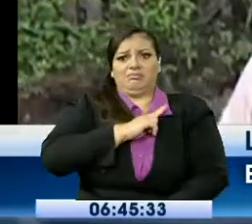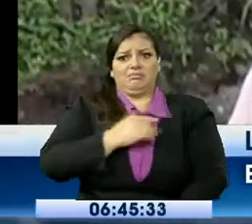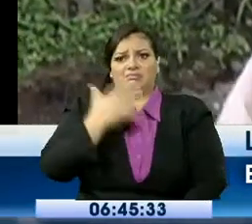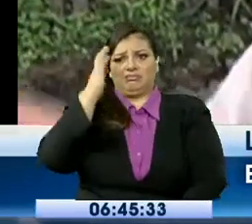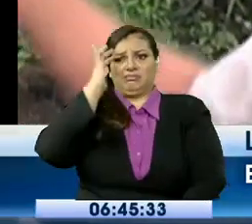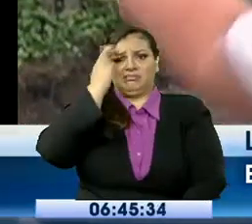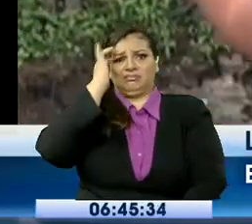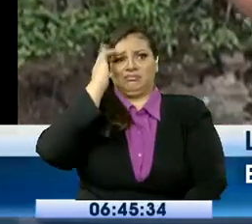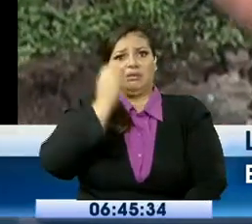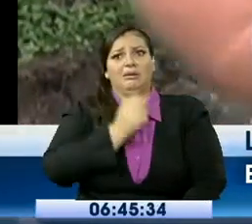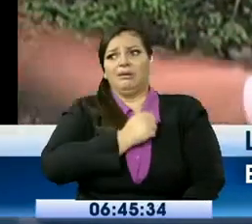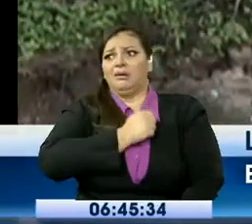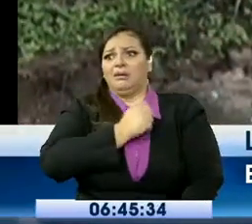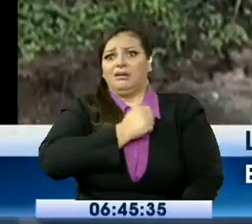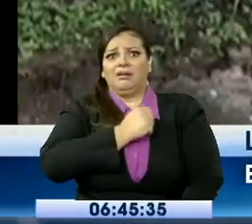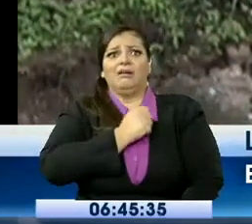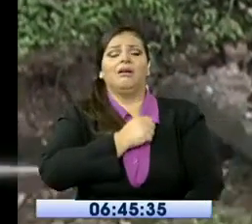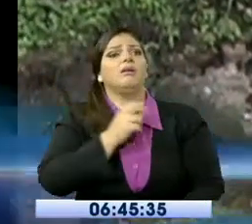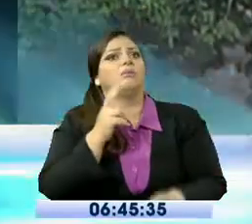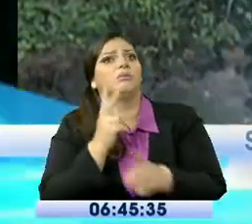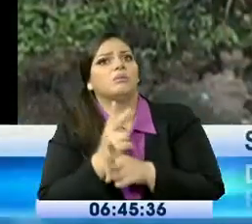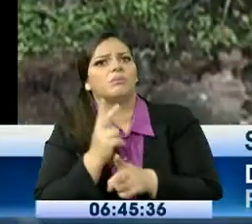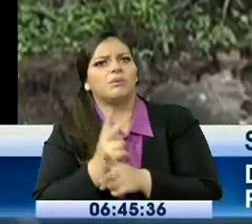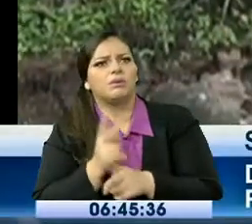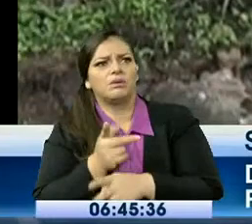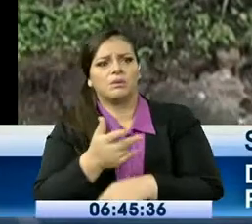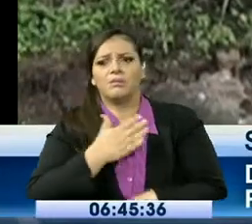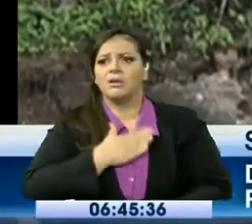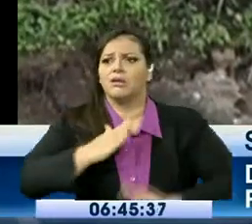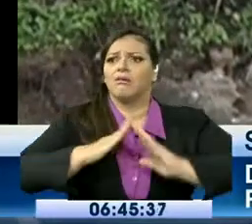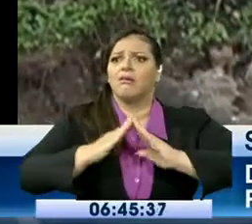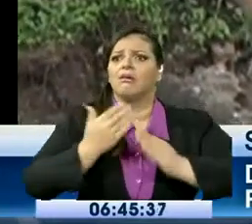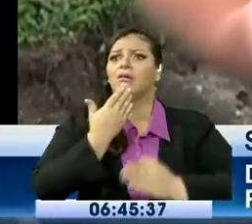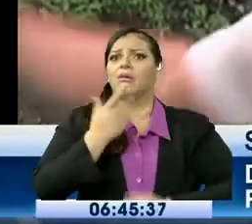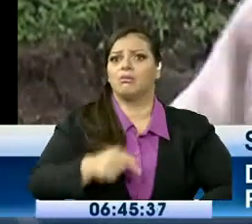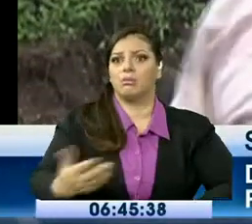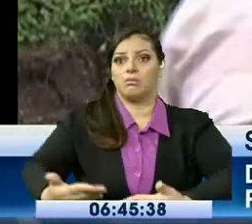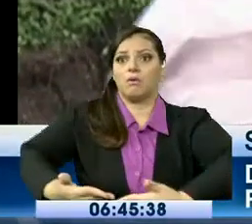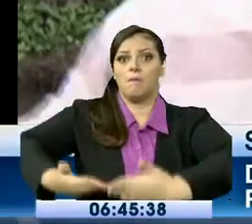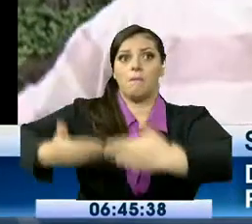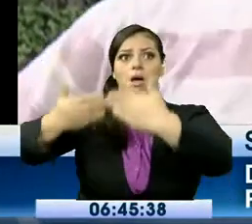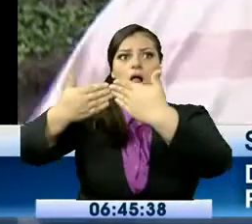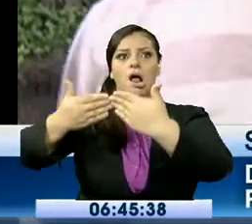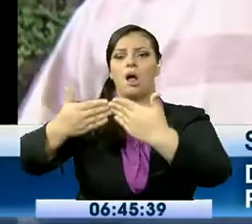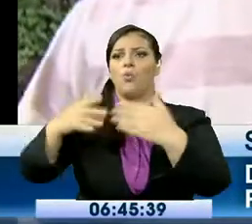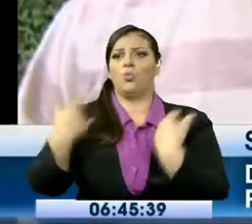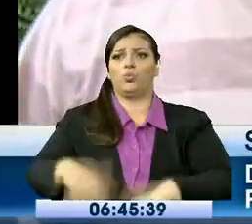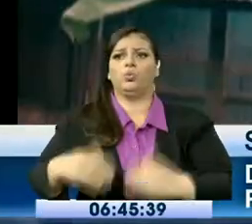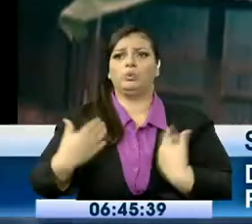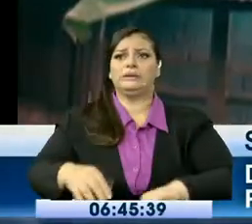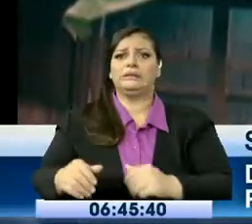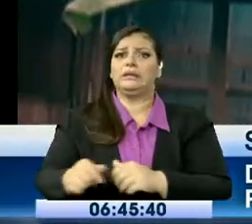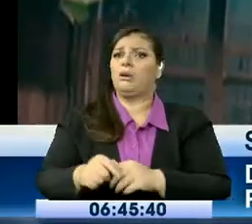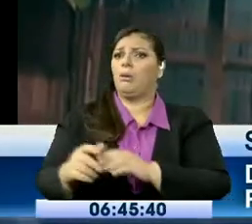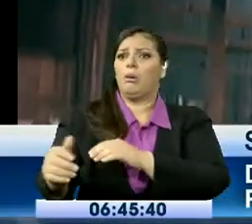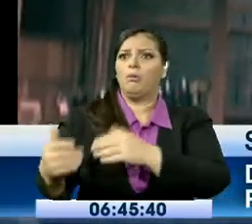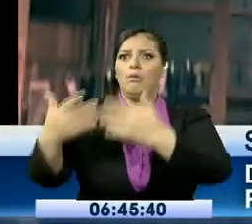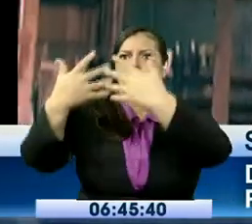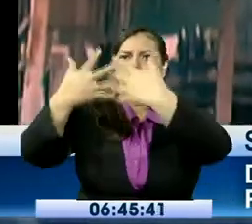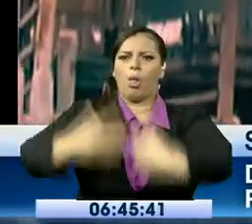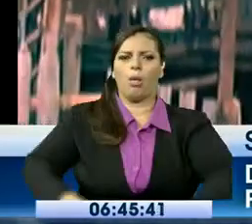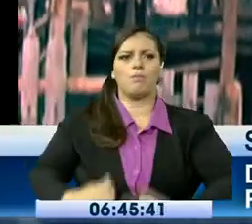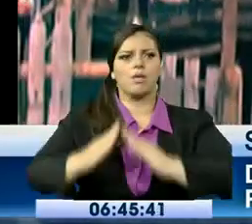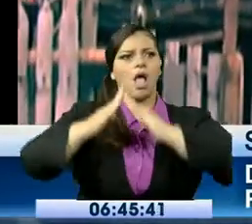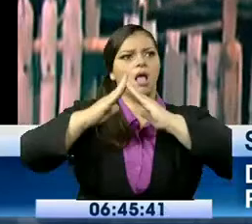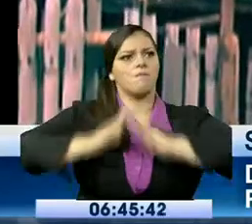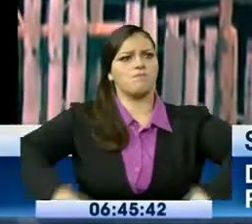el peligro que se nos puede venir acá a nuestra casa, porque así como ven, la pared ya está sucedida y se puede caer encima. Justamente ayer ya no dormimos